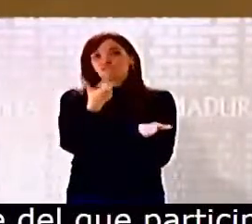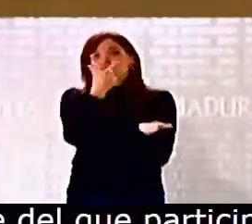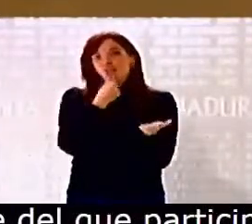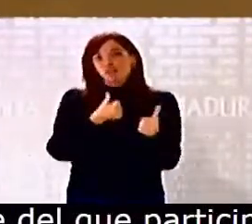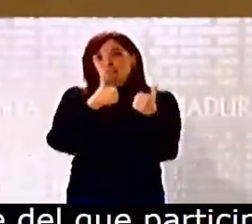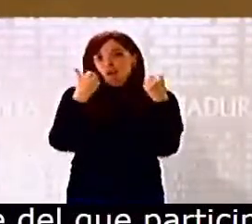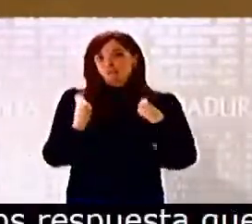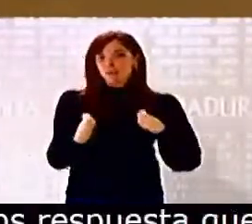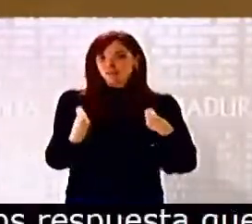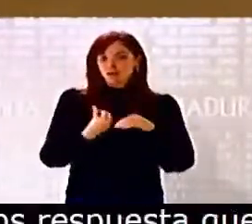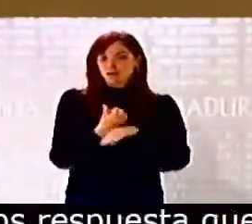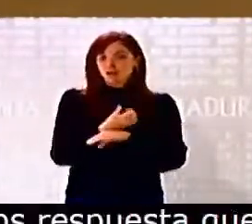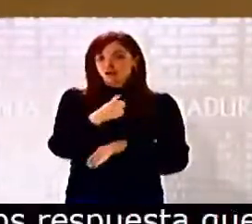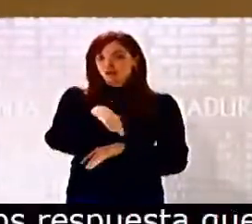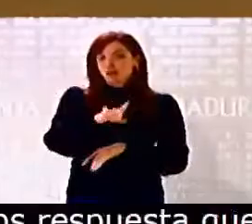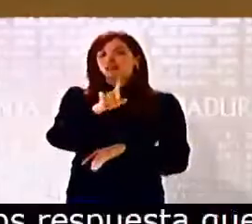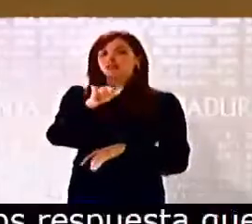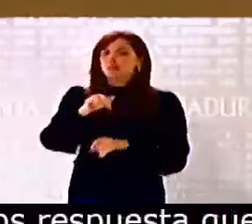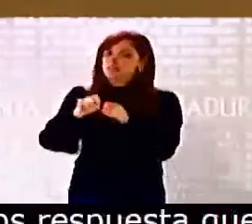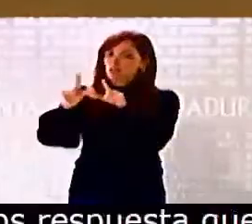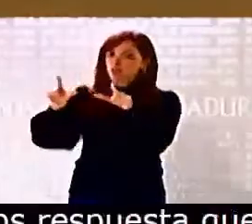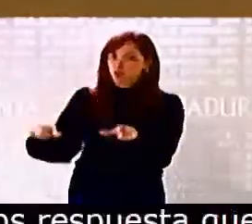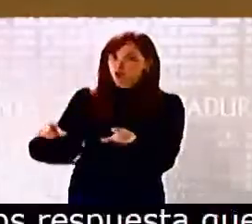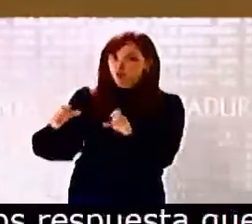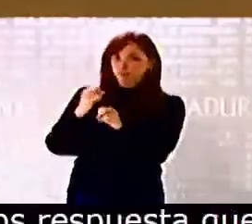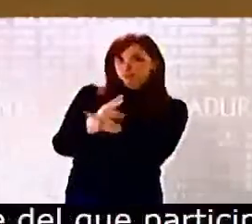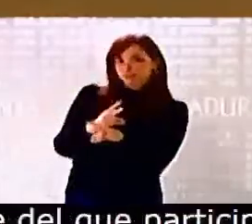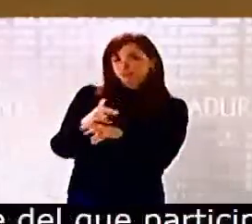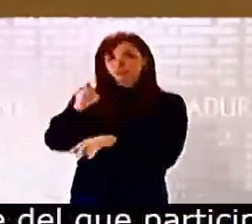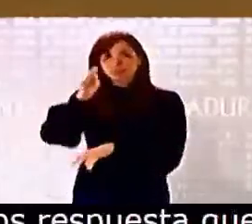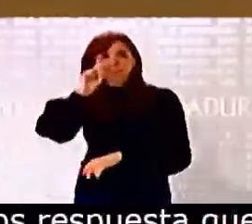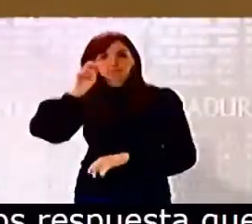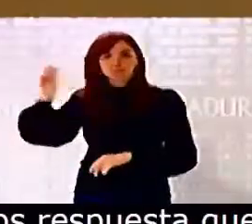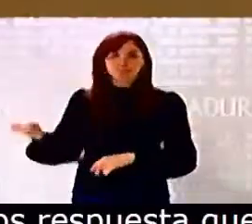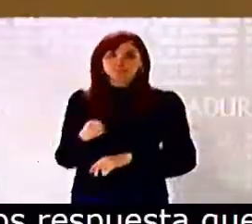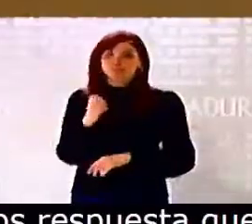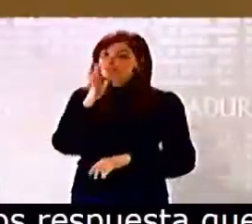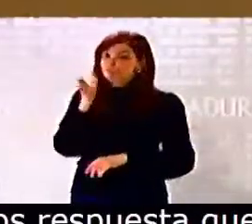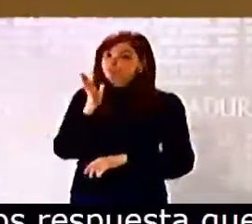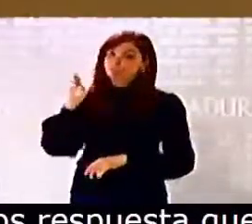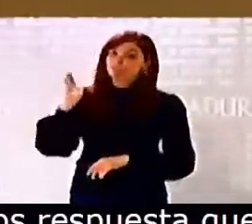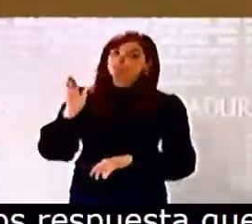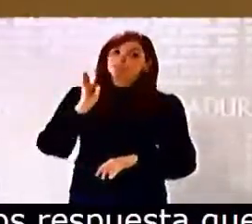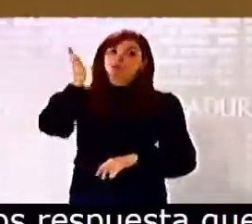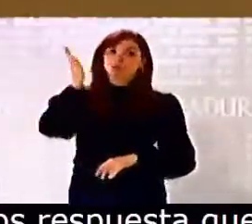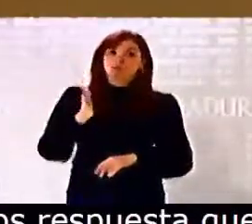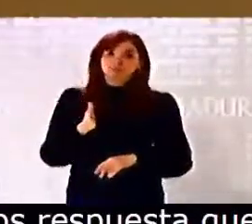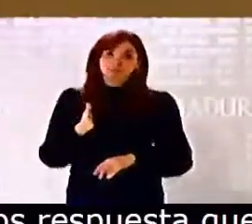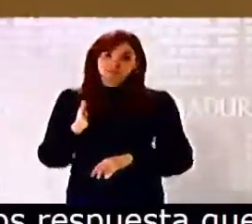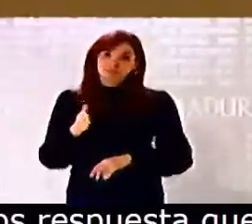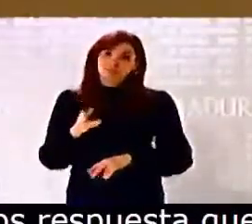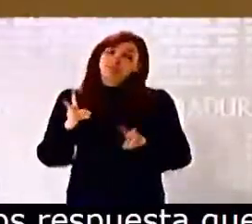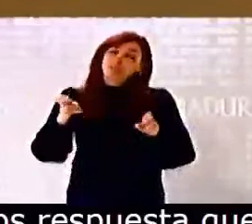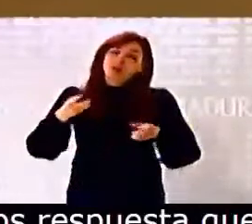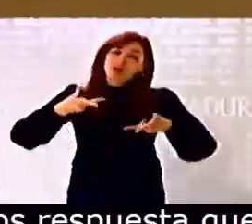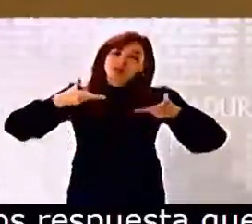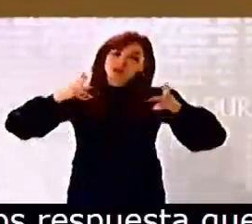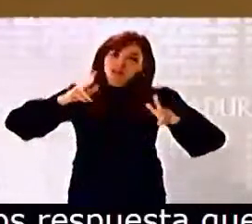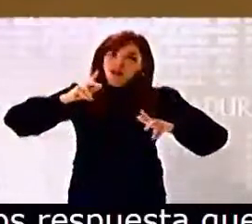sino también a los sectores más afectados por medidas que restringen la movilidad de los ciudadanos.